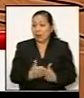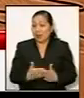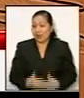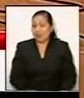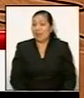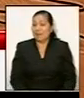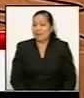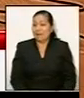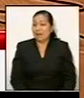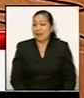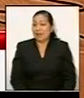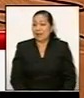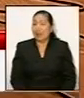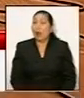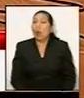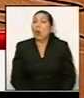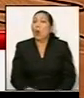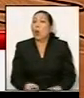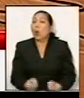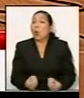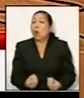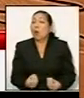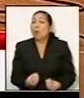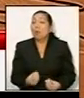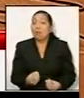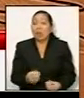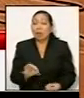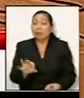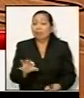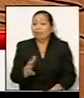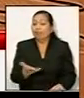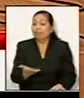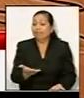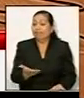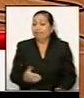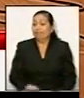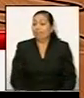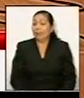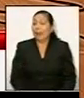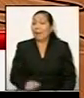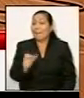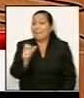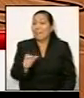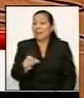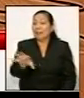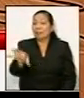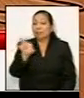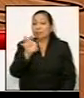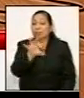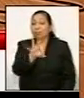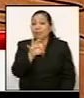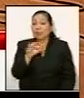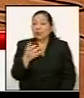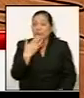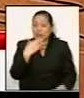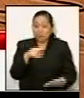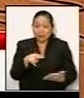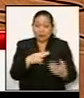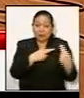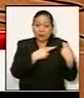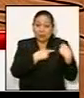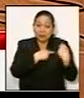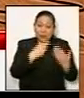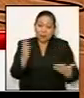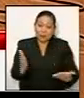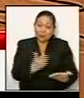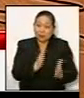escolares como seleccionaron a las personas que eran los encargados